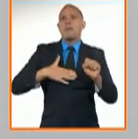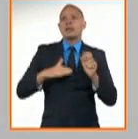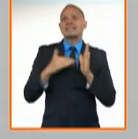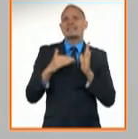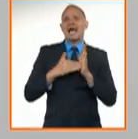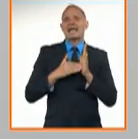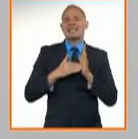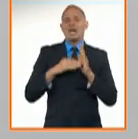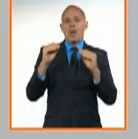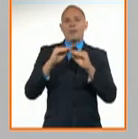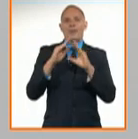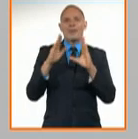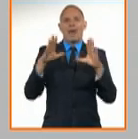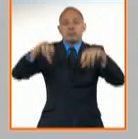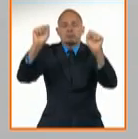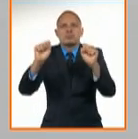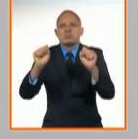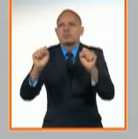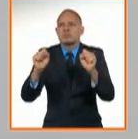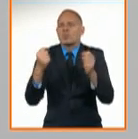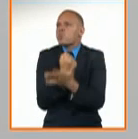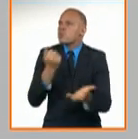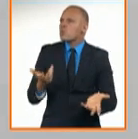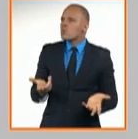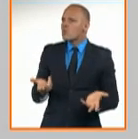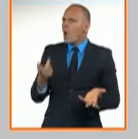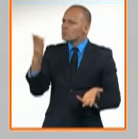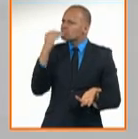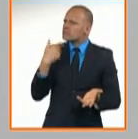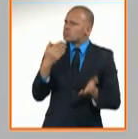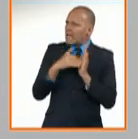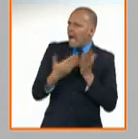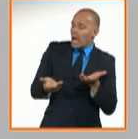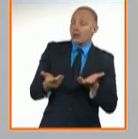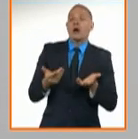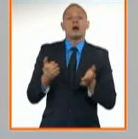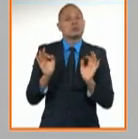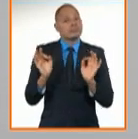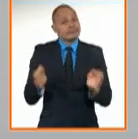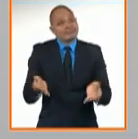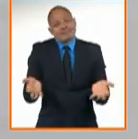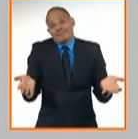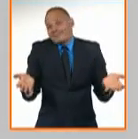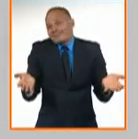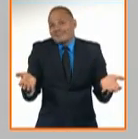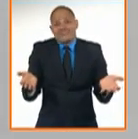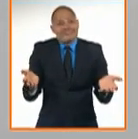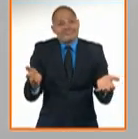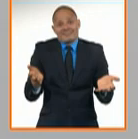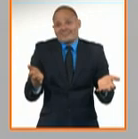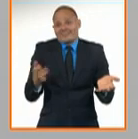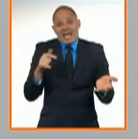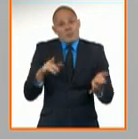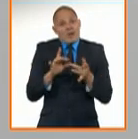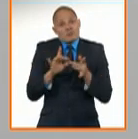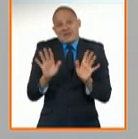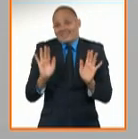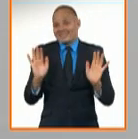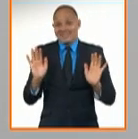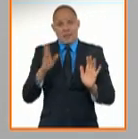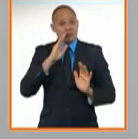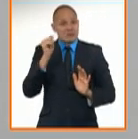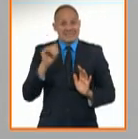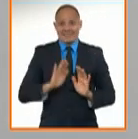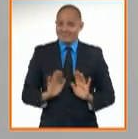se apagó con la mañana no estaba previsto que ser que entraba por la tarde el caso de ayer había un nivel de afectación pensábamos en la tarde tener un